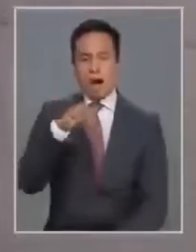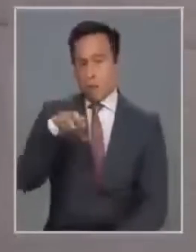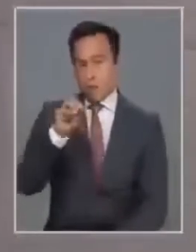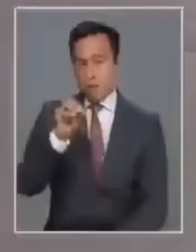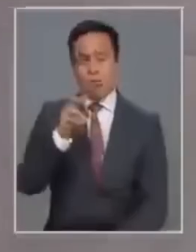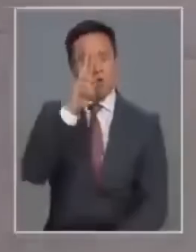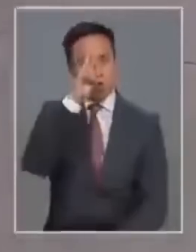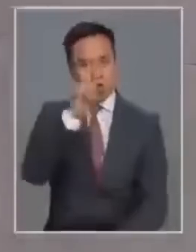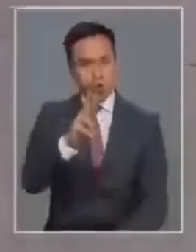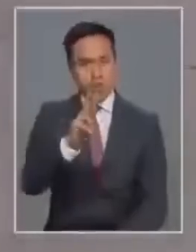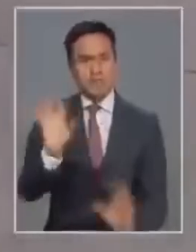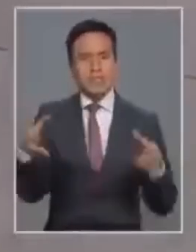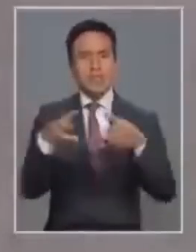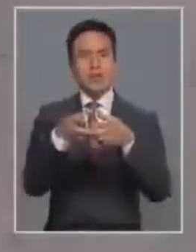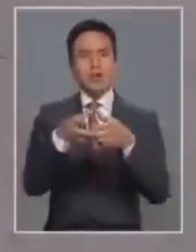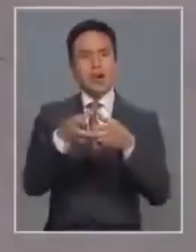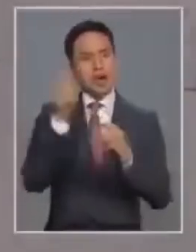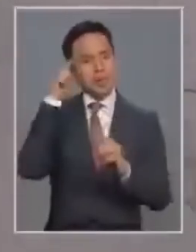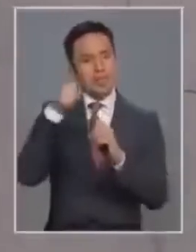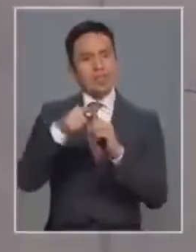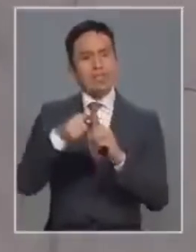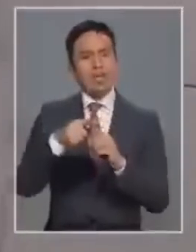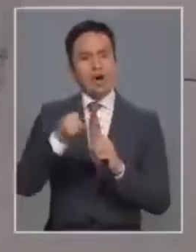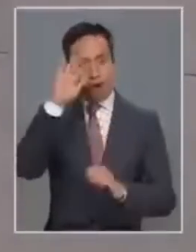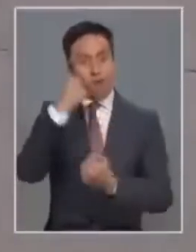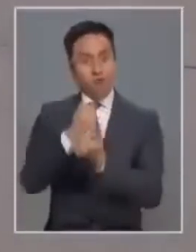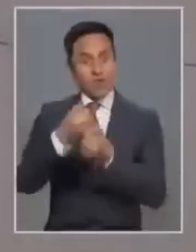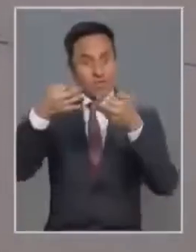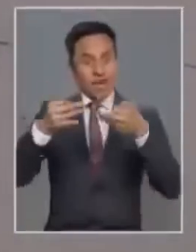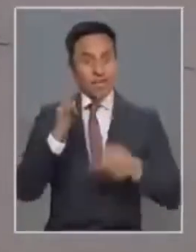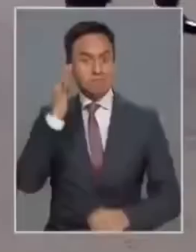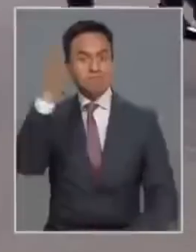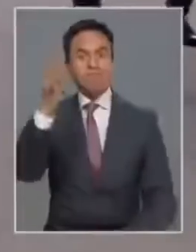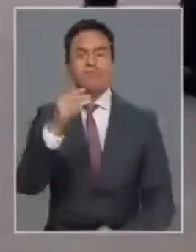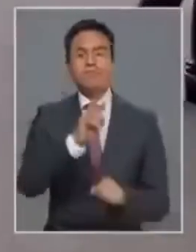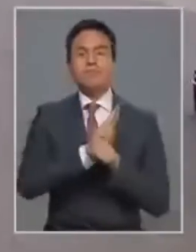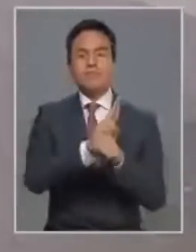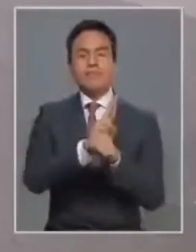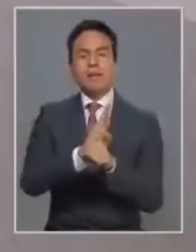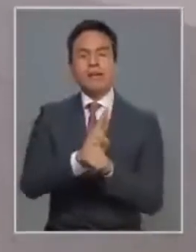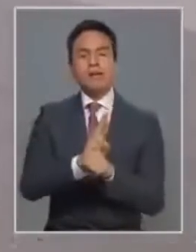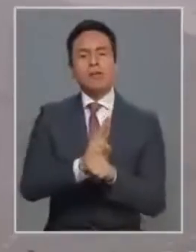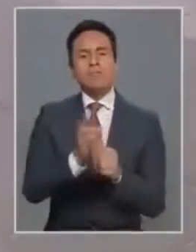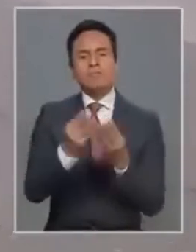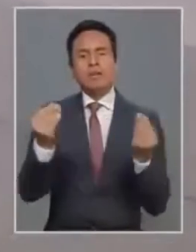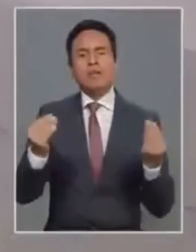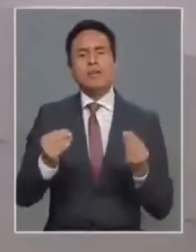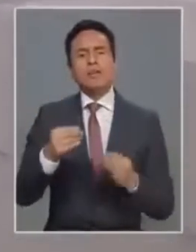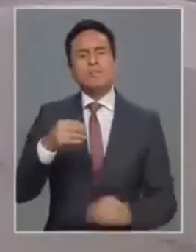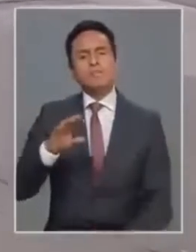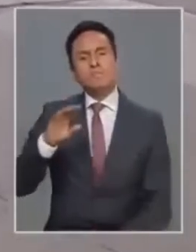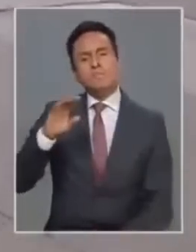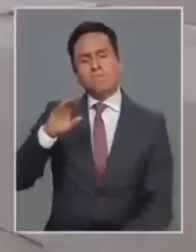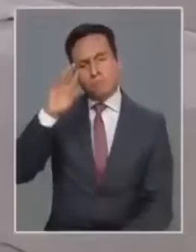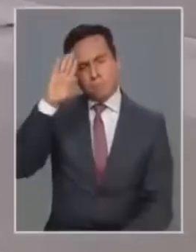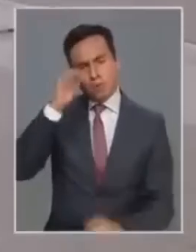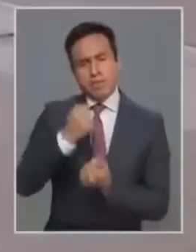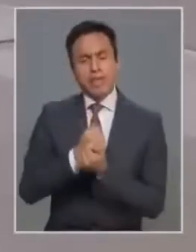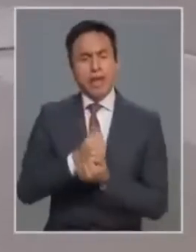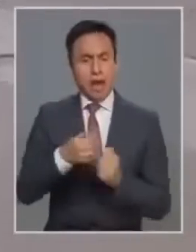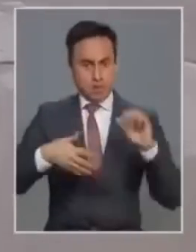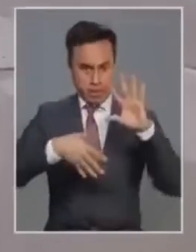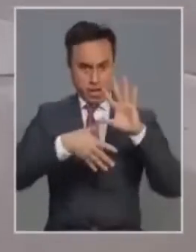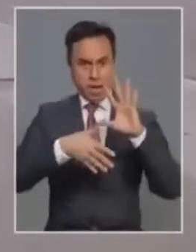Rinde honores una sección de aspirantes oficiales que representan a diversas policías de América como parte del programa